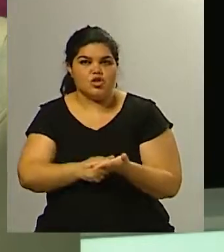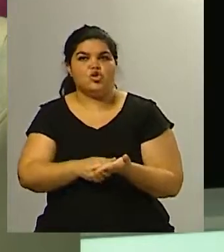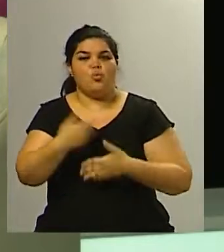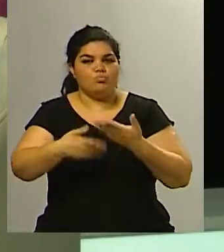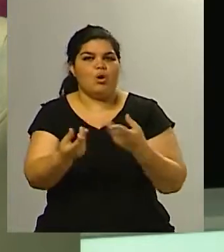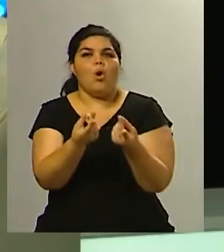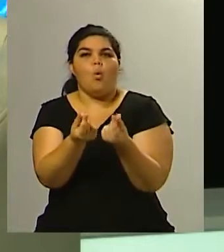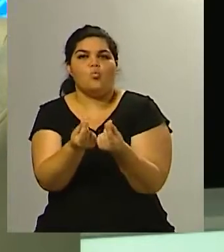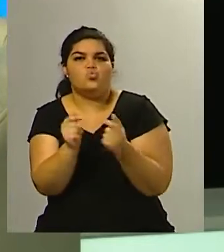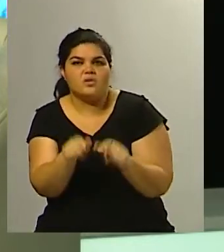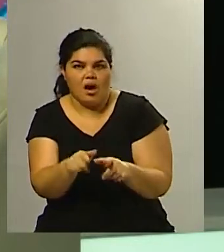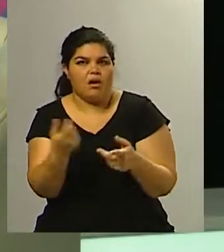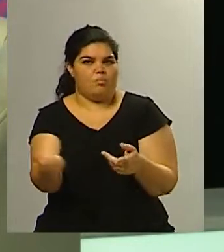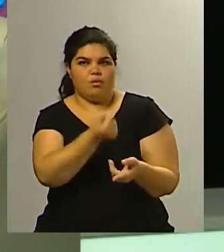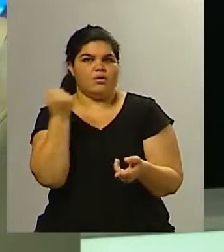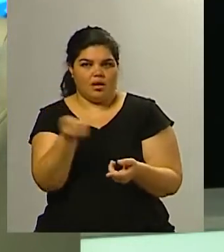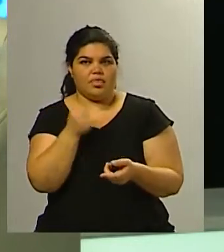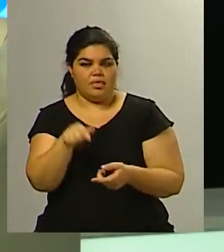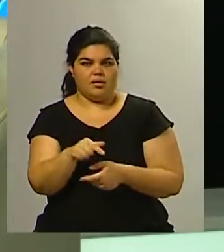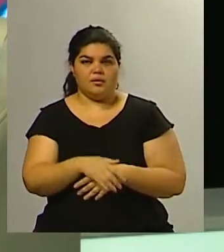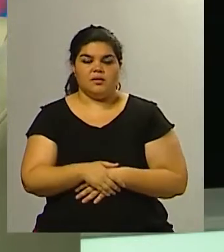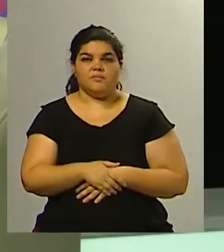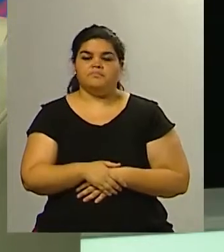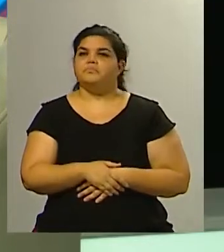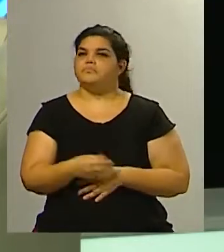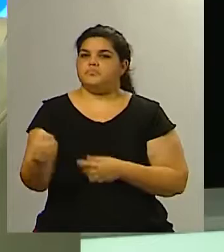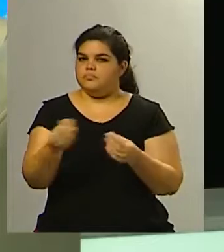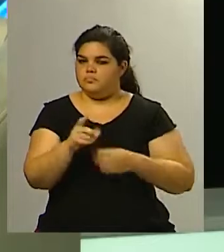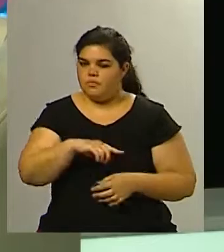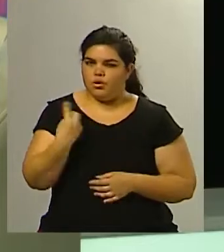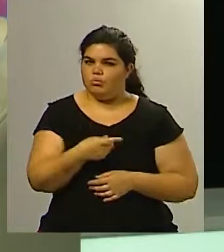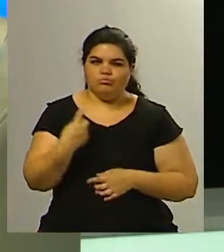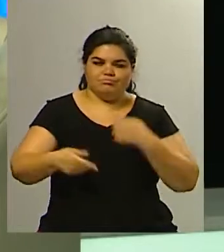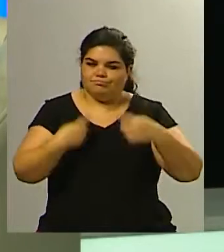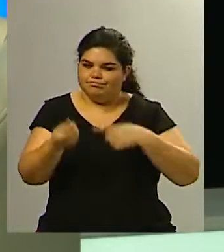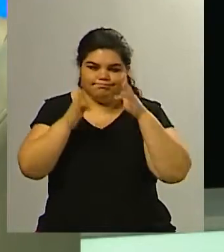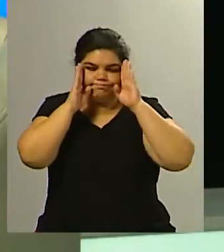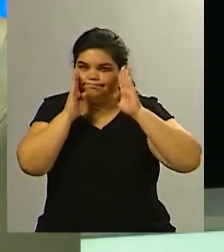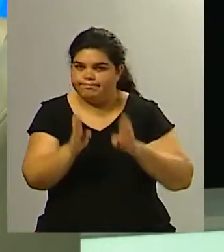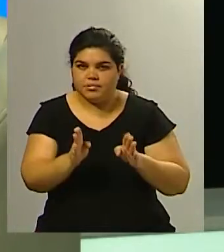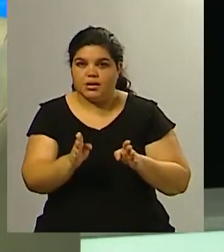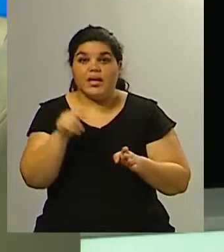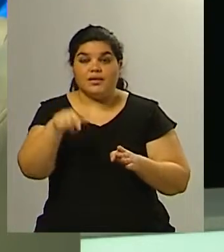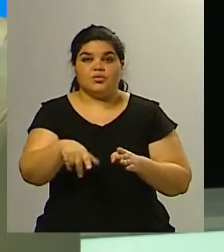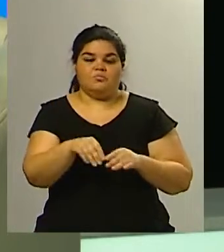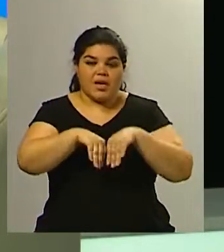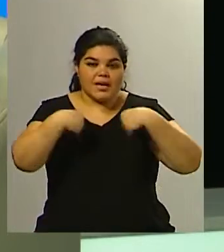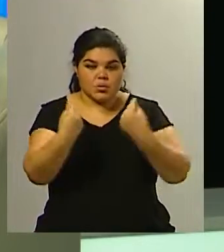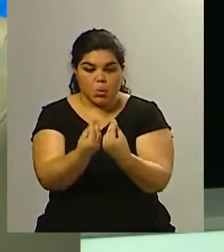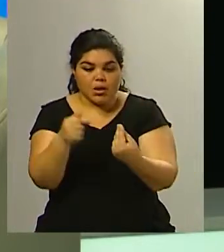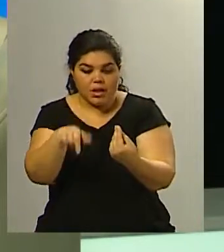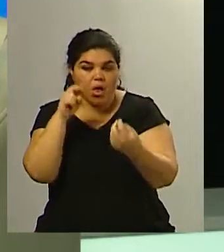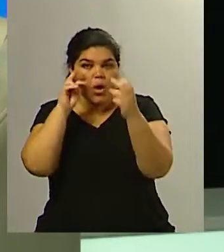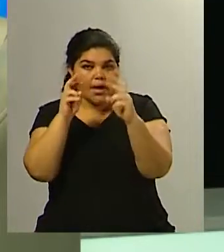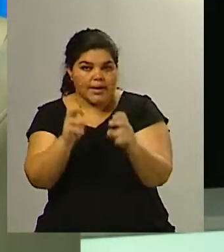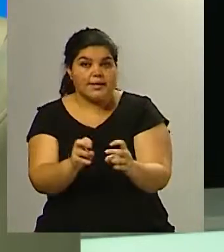esos resultados. Entonces, nosotros siempre estamos muy ocupados de poder ver esos resultados para saber qué acciones